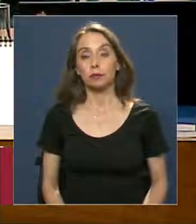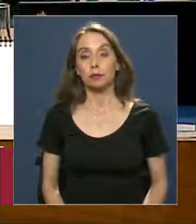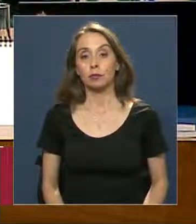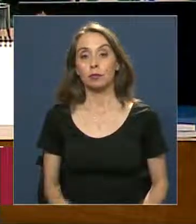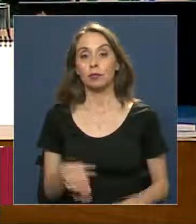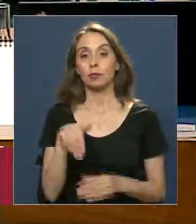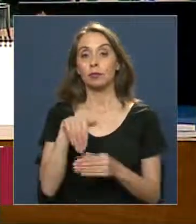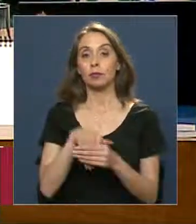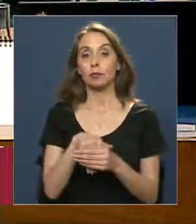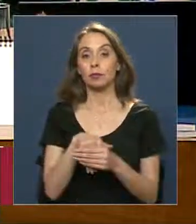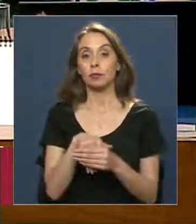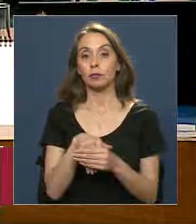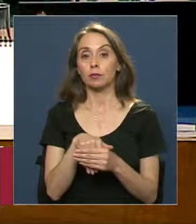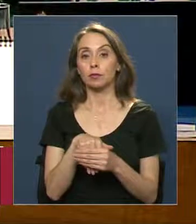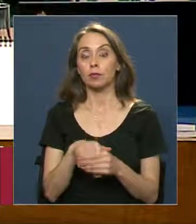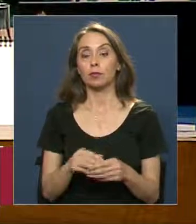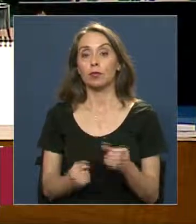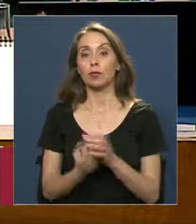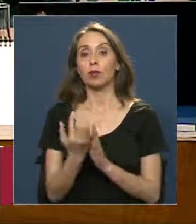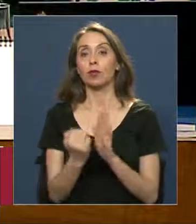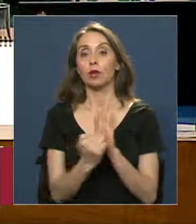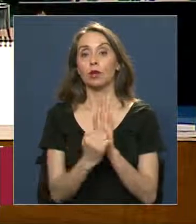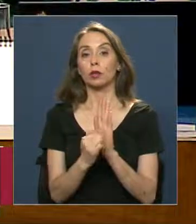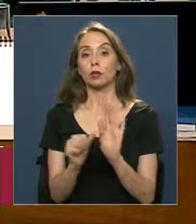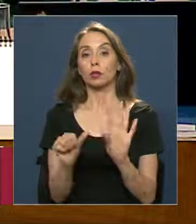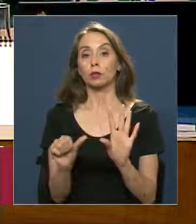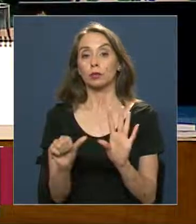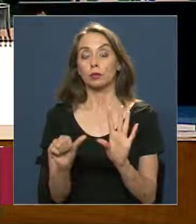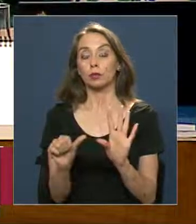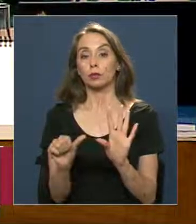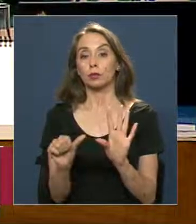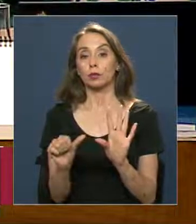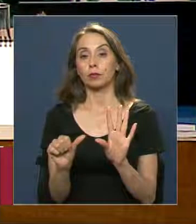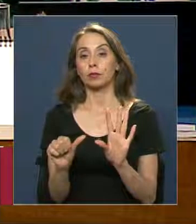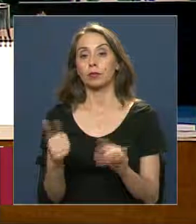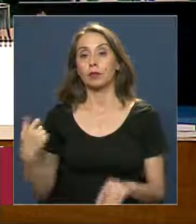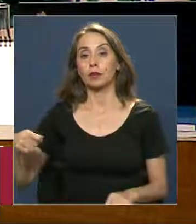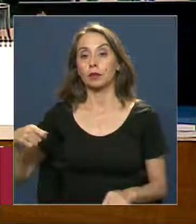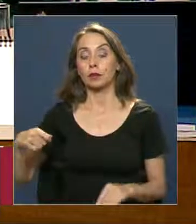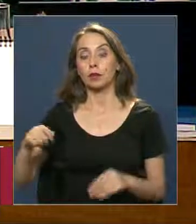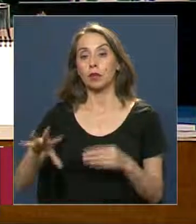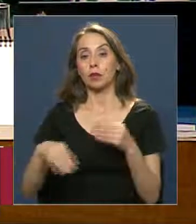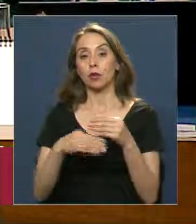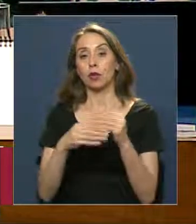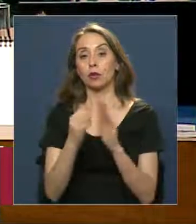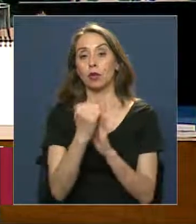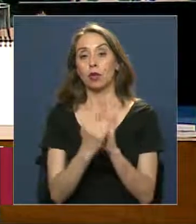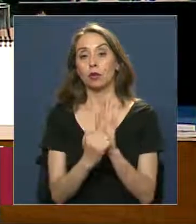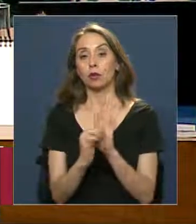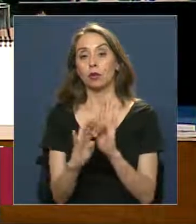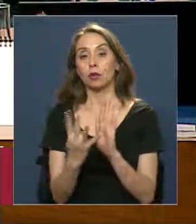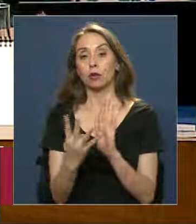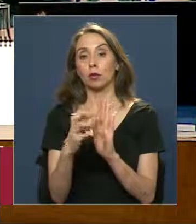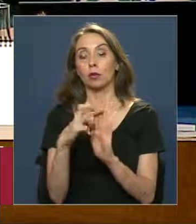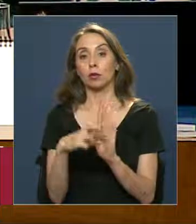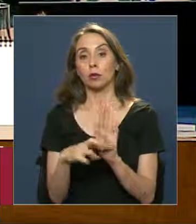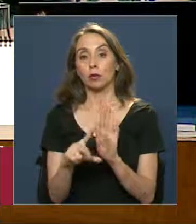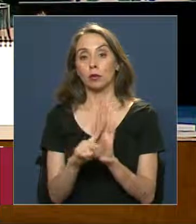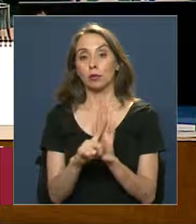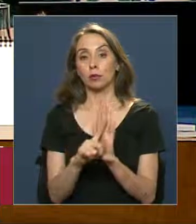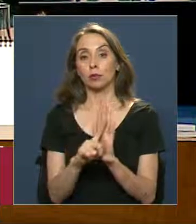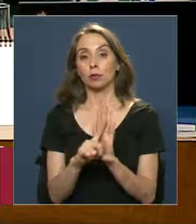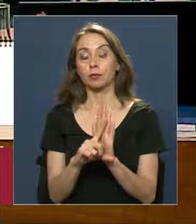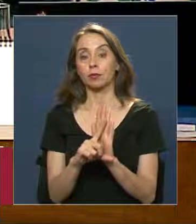En votación, el nuevo artículo 6 incorporado por el Senado en el artículo 4 del proyecto,